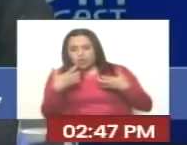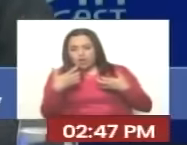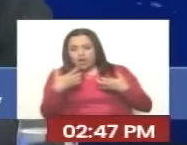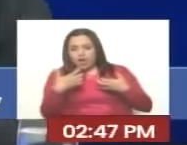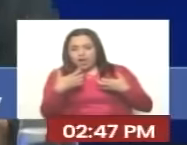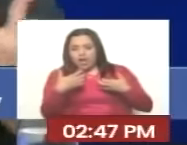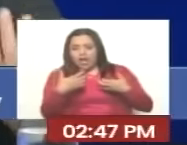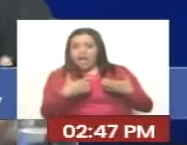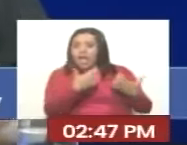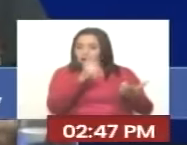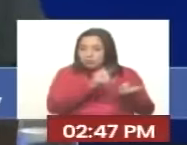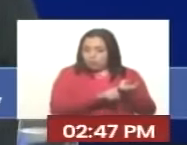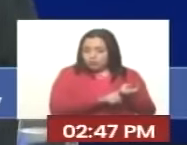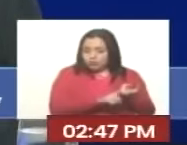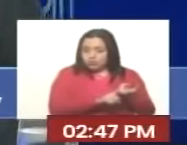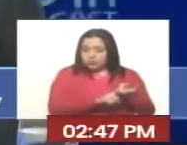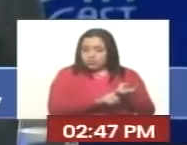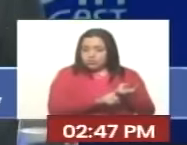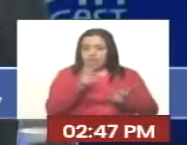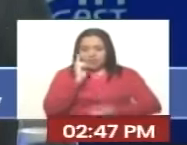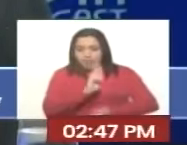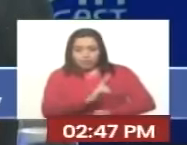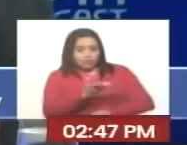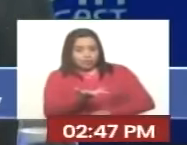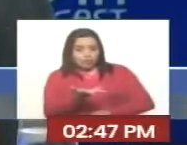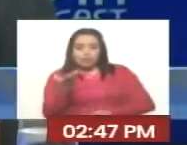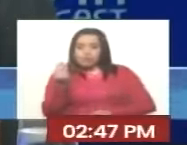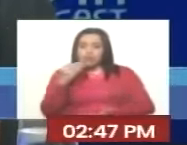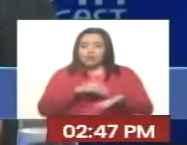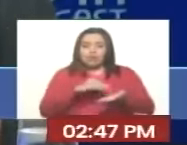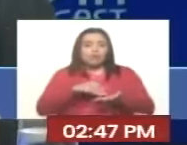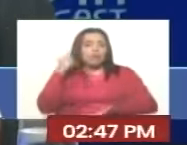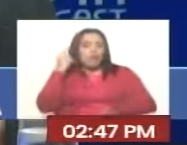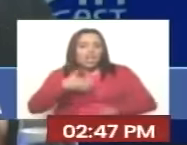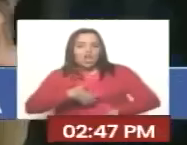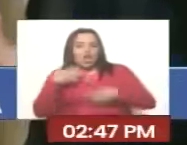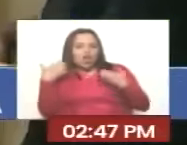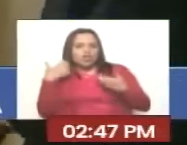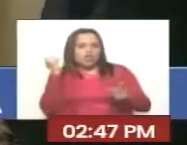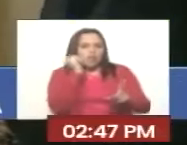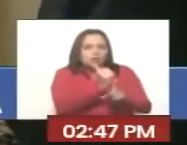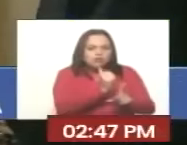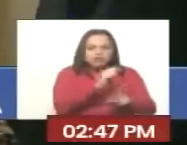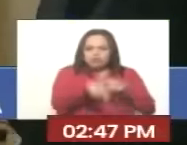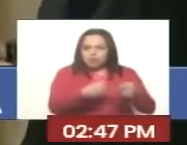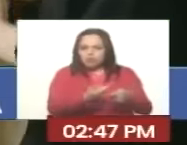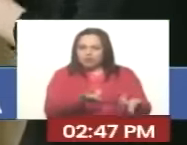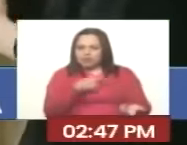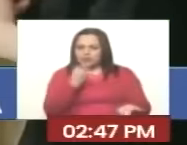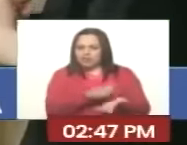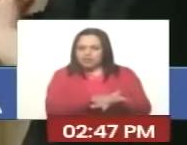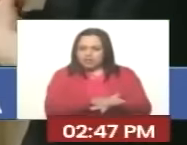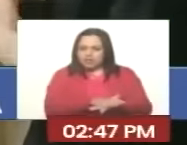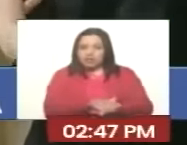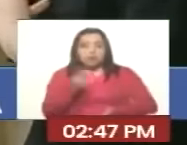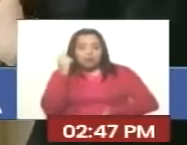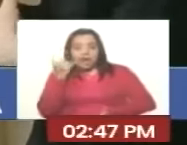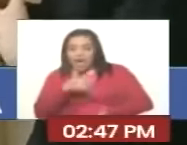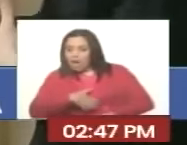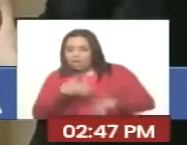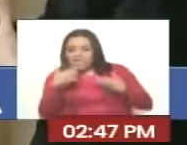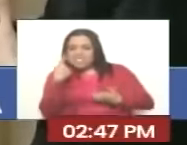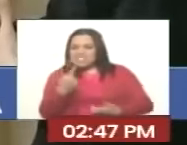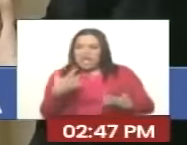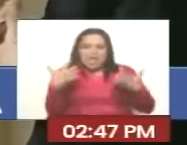propia pareja, eso se ha visto. Mujeres que terminan odiando a su pareja y los matan. Ella lo odiaba, ella me decía que